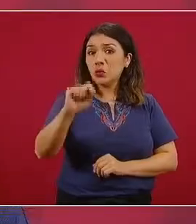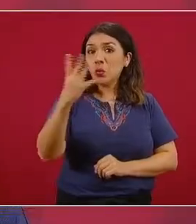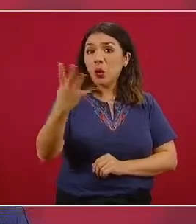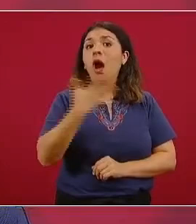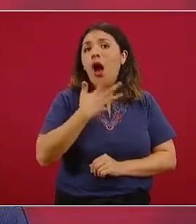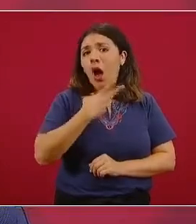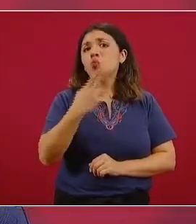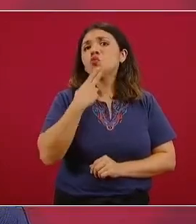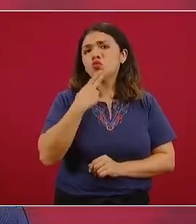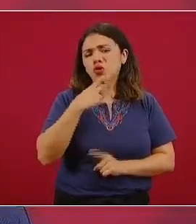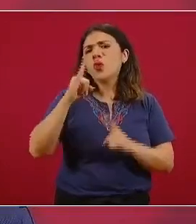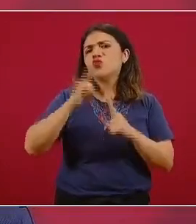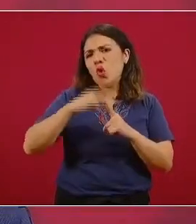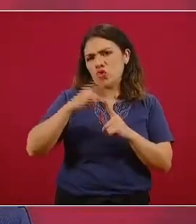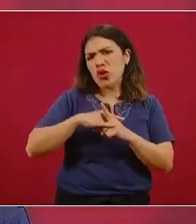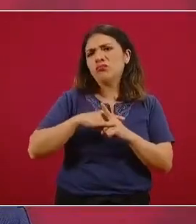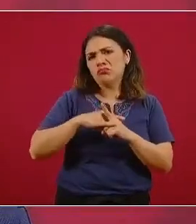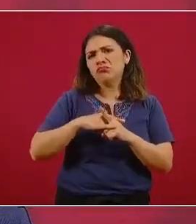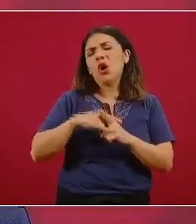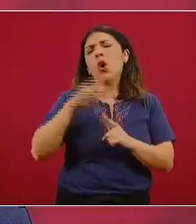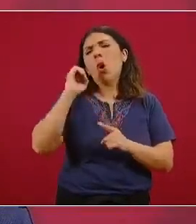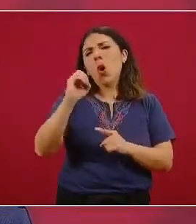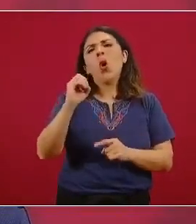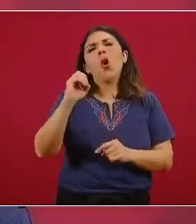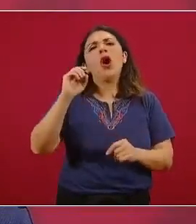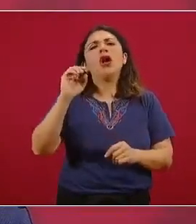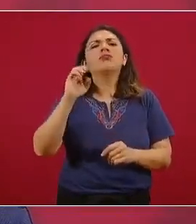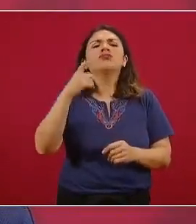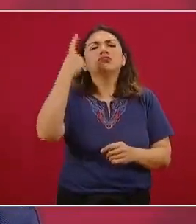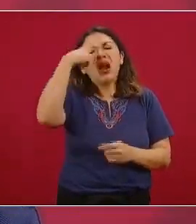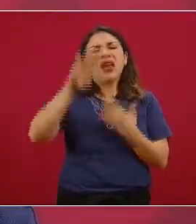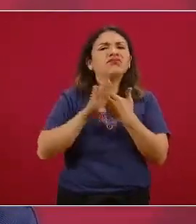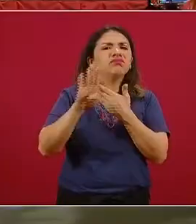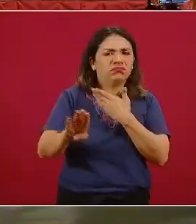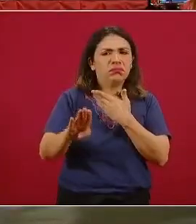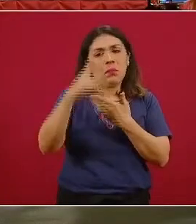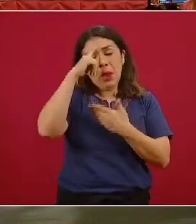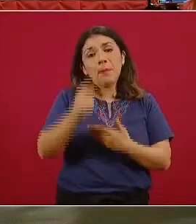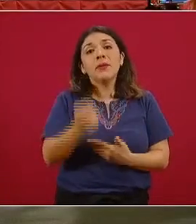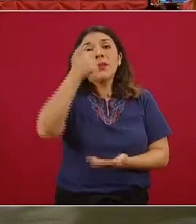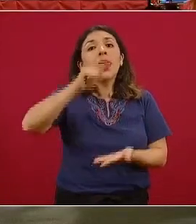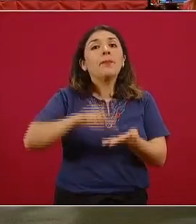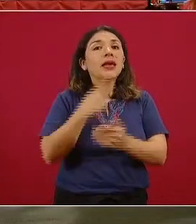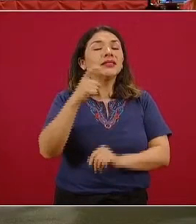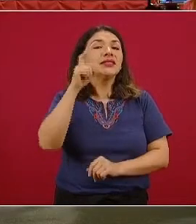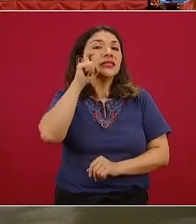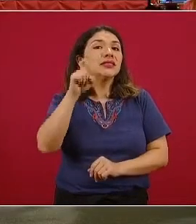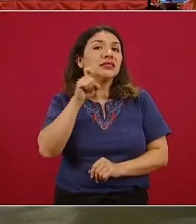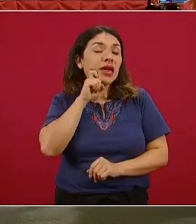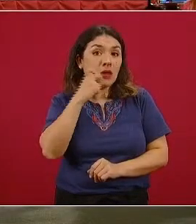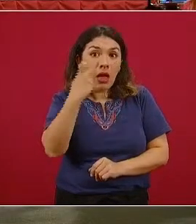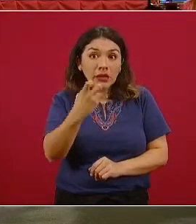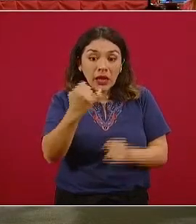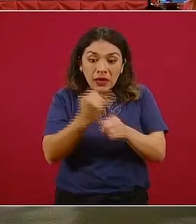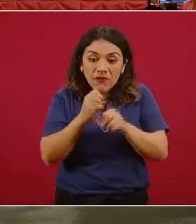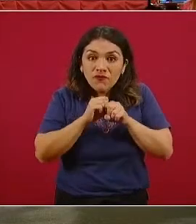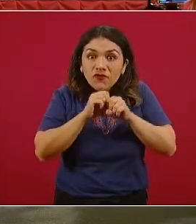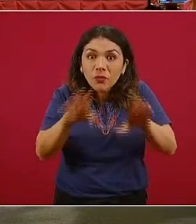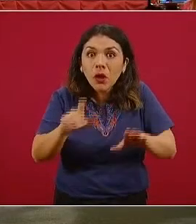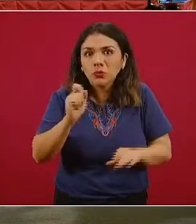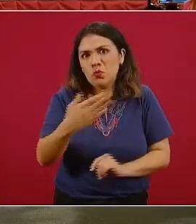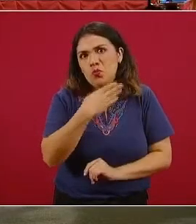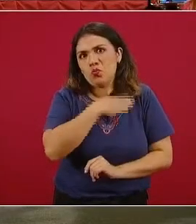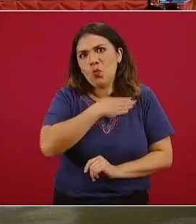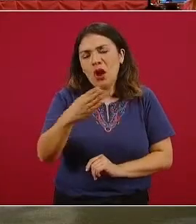un anticonceptivo moderno en su primera relación sexual. Y es un dato muy bueno, ¿no? Más